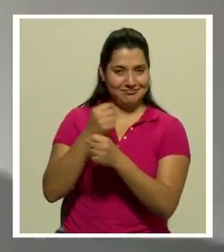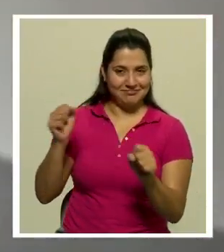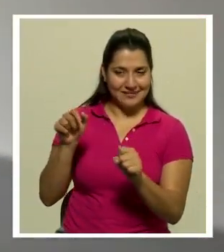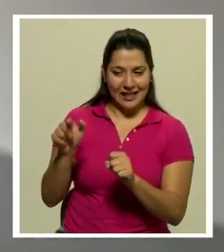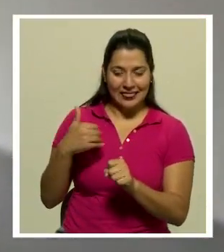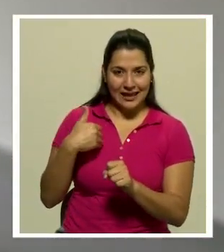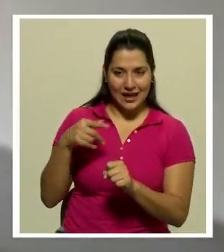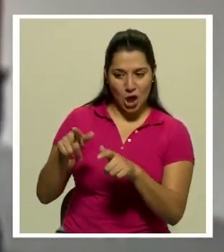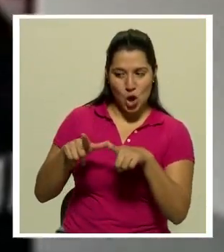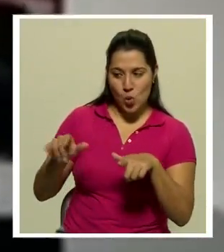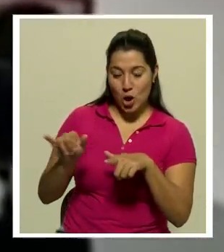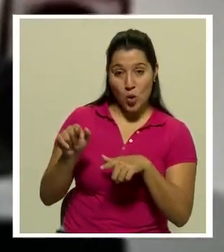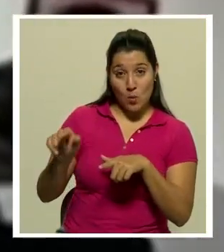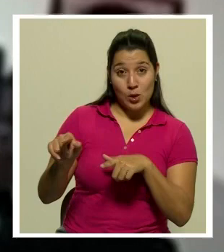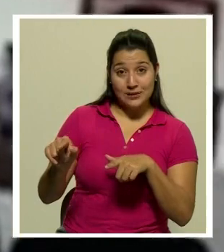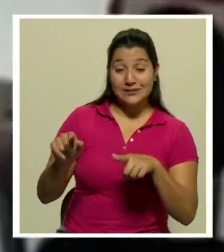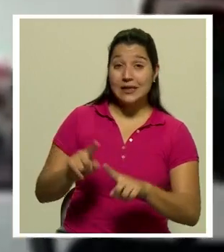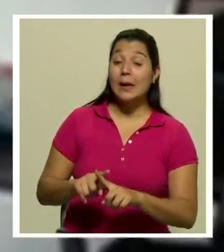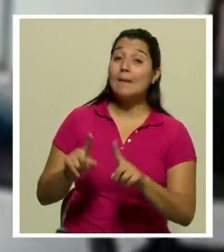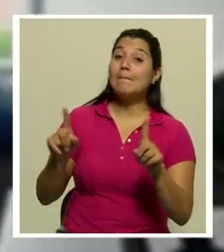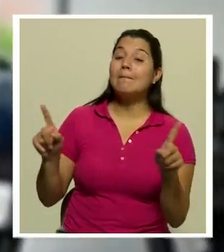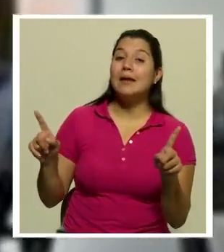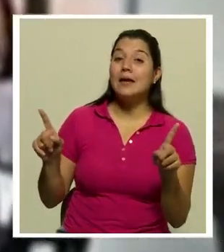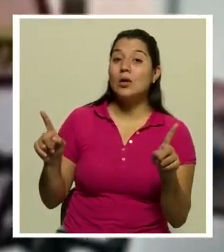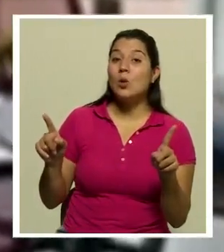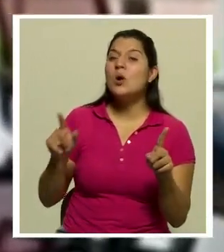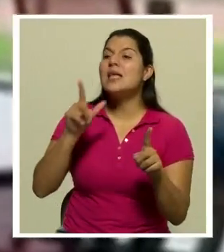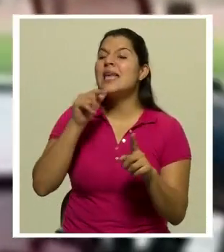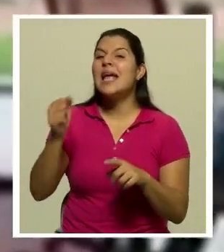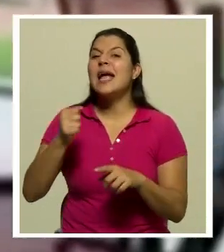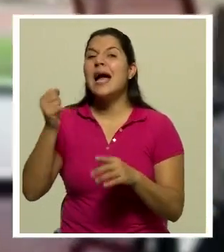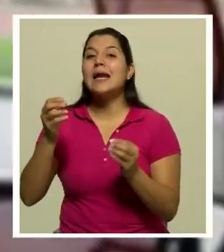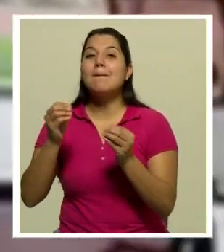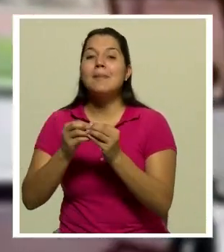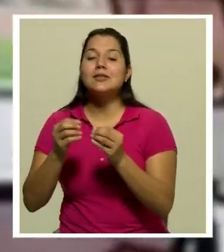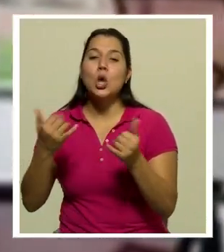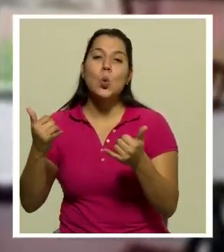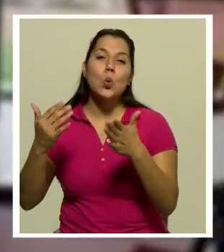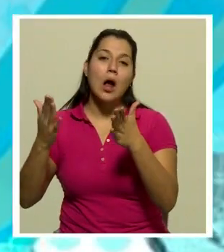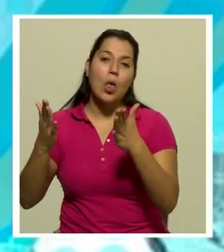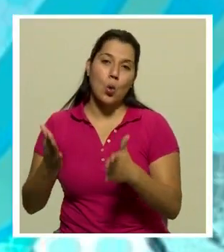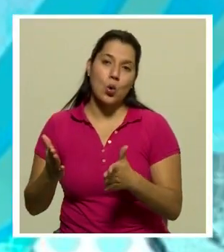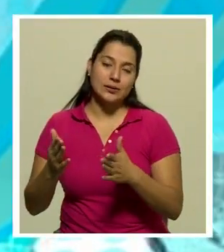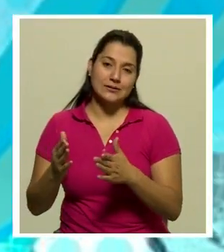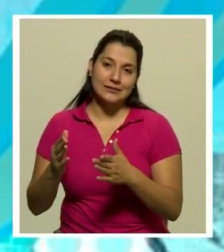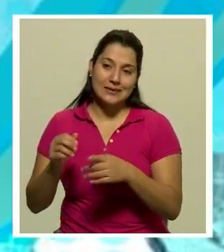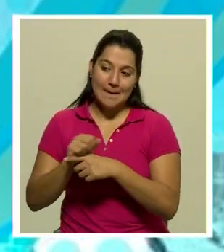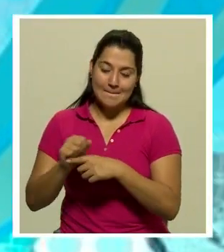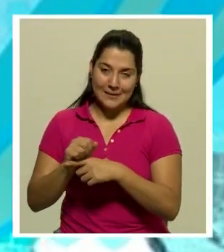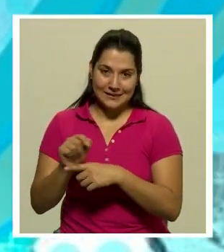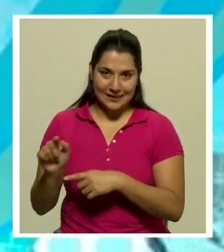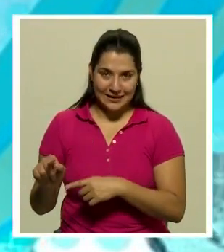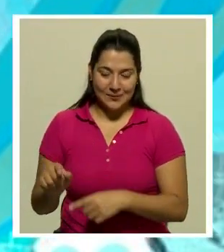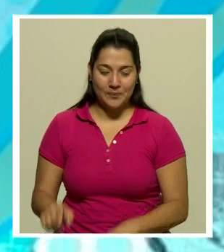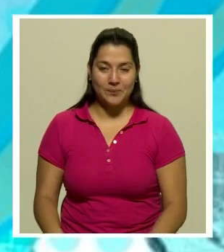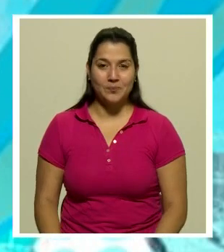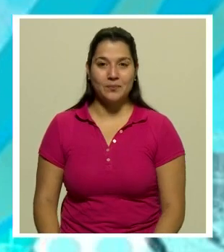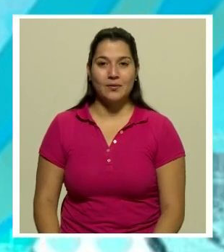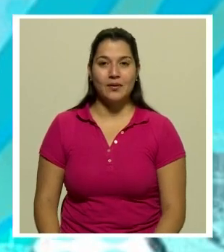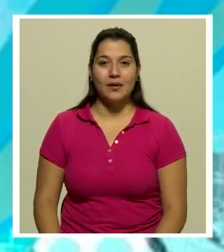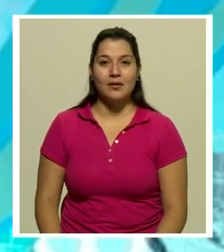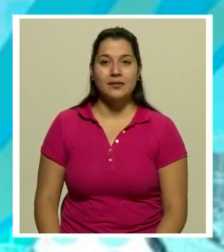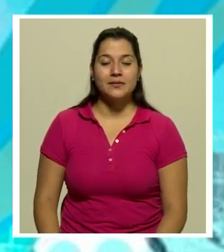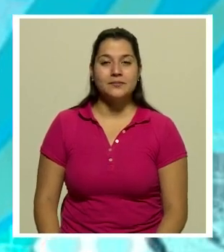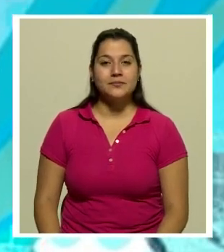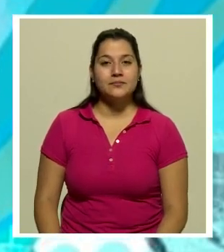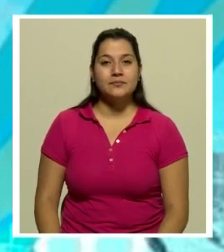mencionando que los grandes ganadores serán los jugadores que Alajuelense llegue a formar. Cualquiera que analice